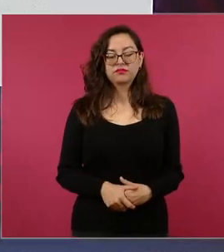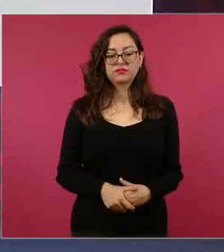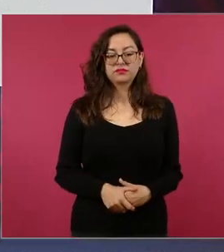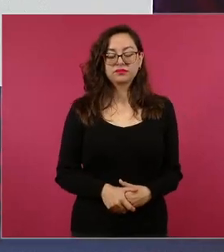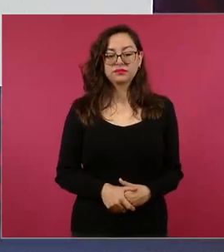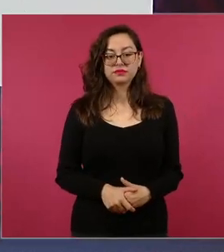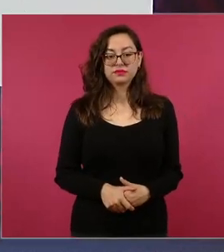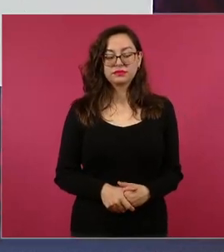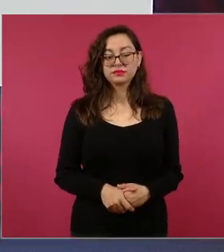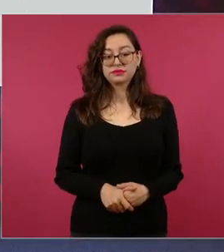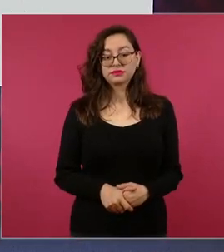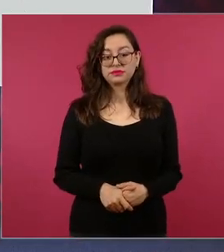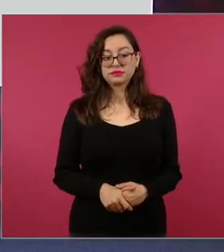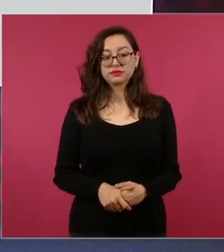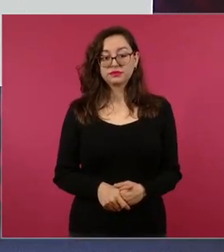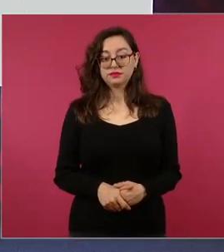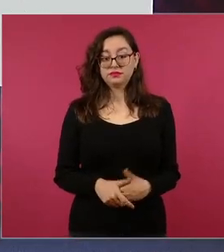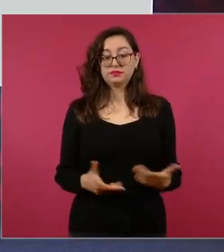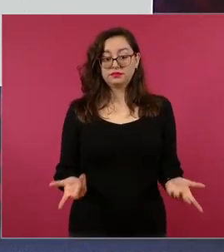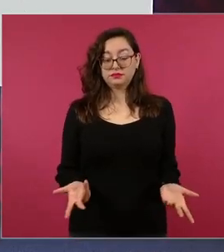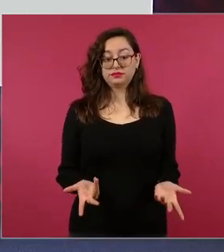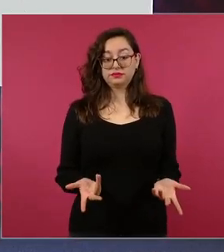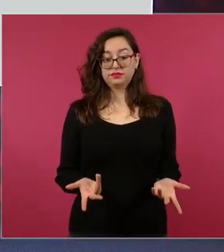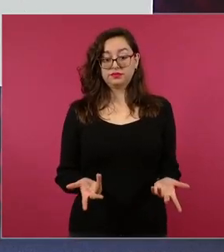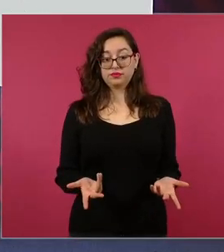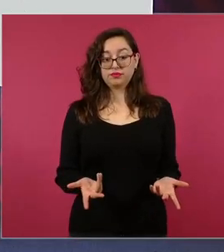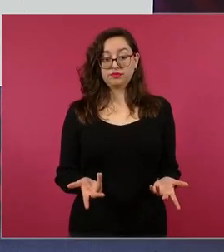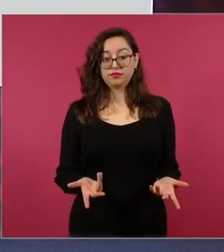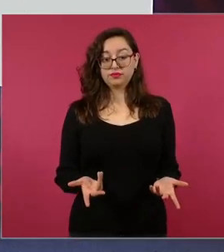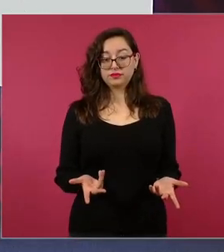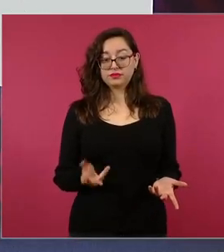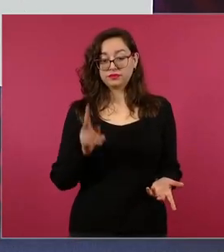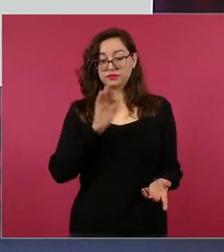es el presidente